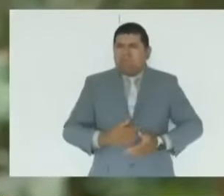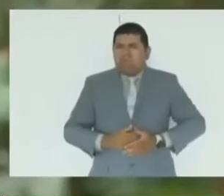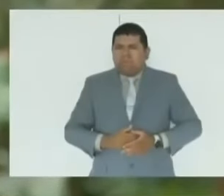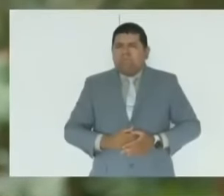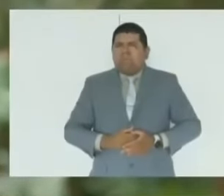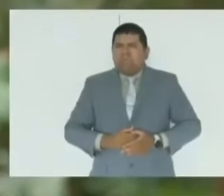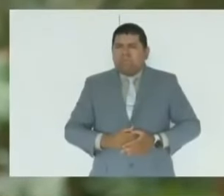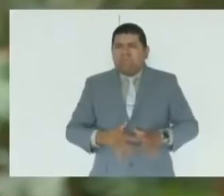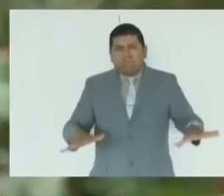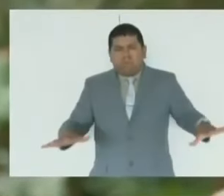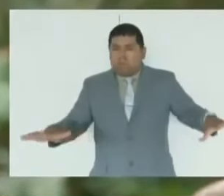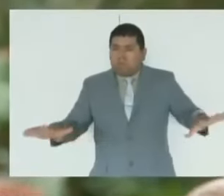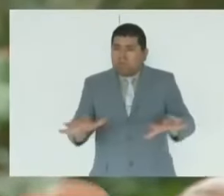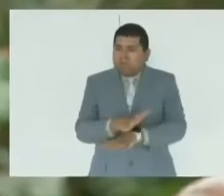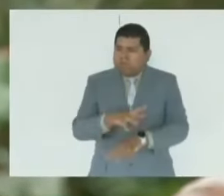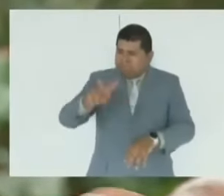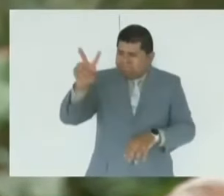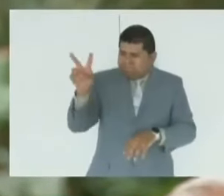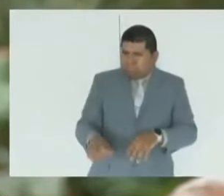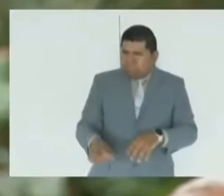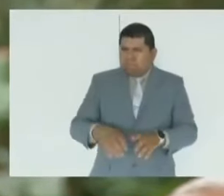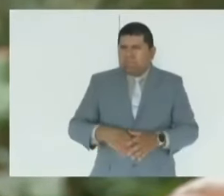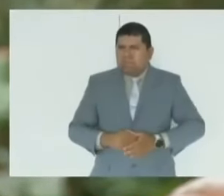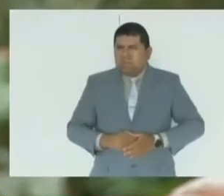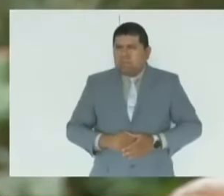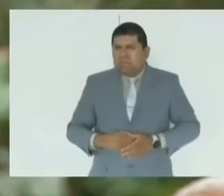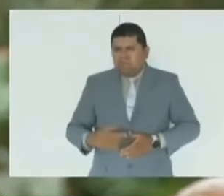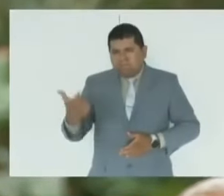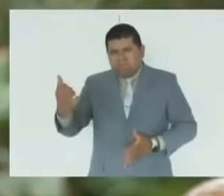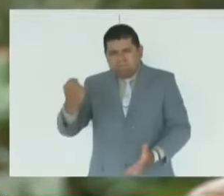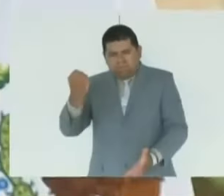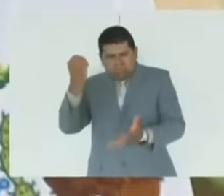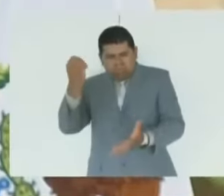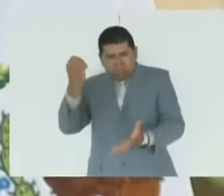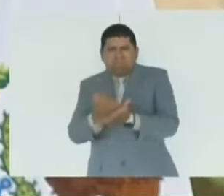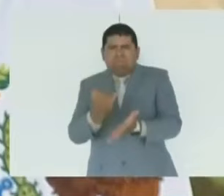Cambió el que los recursos públicos,